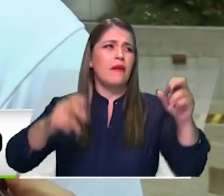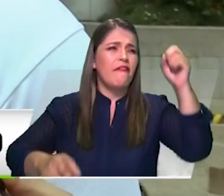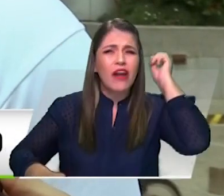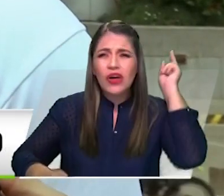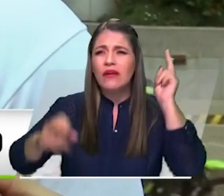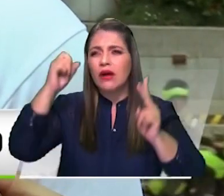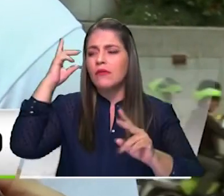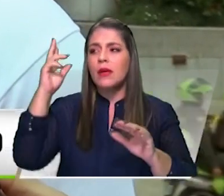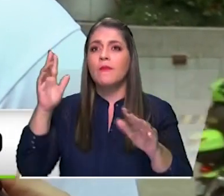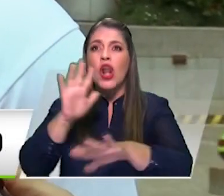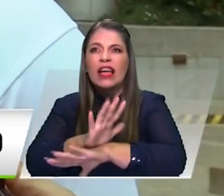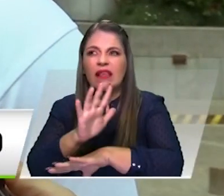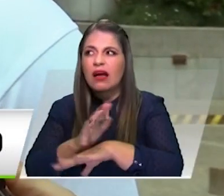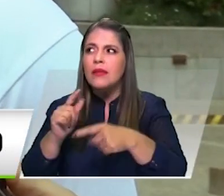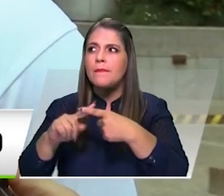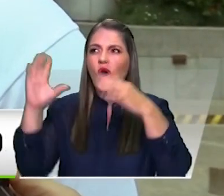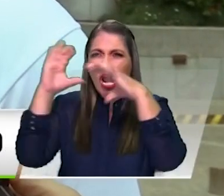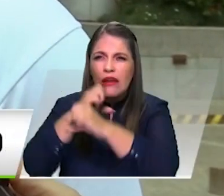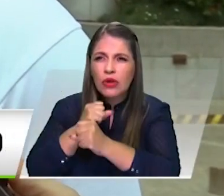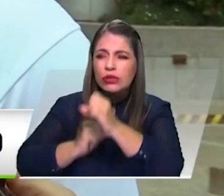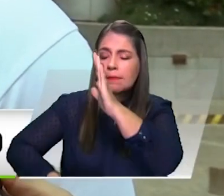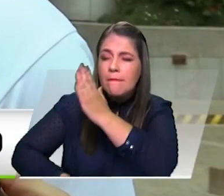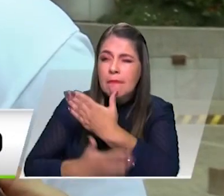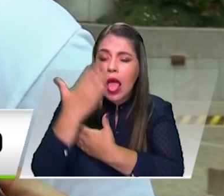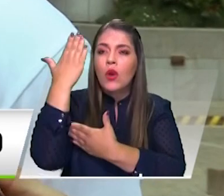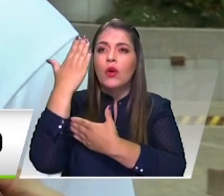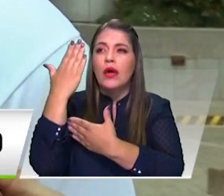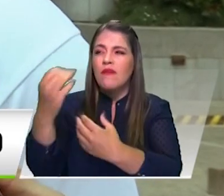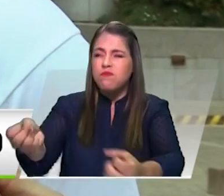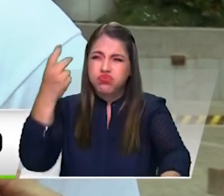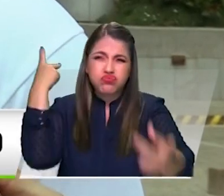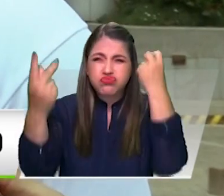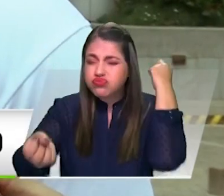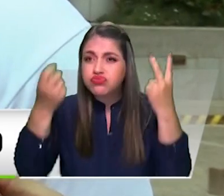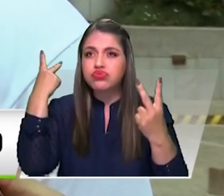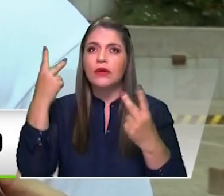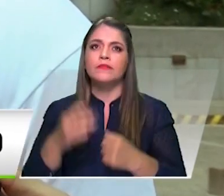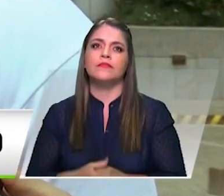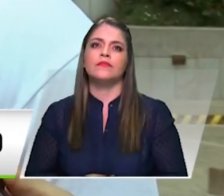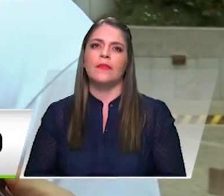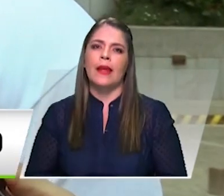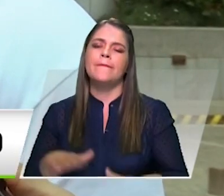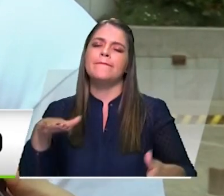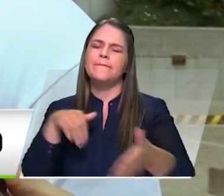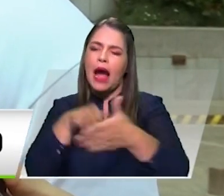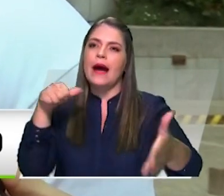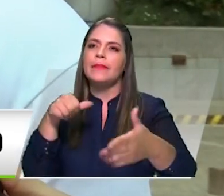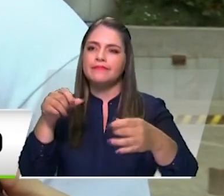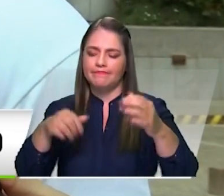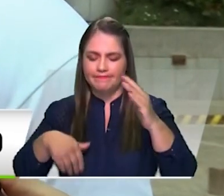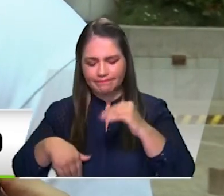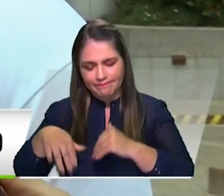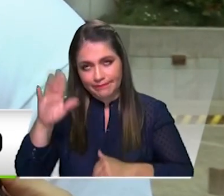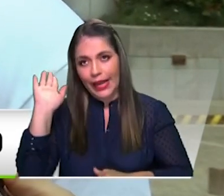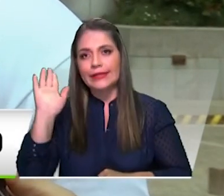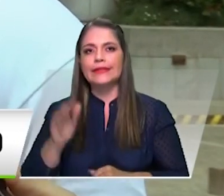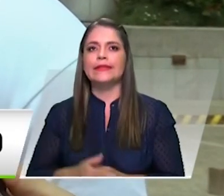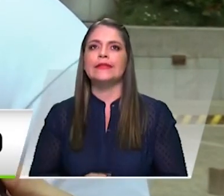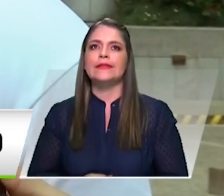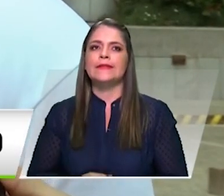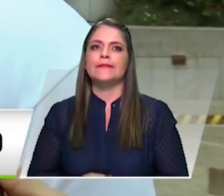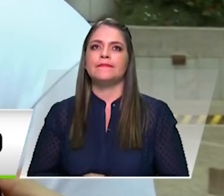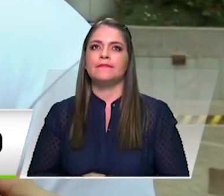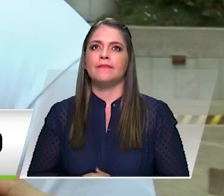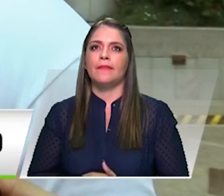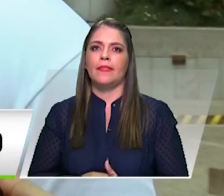las horas de la tarde o en las horas de la noche y la madrugada, que pueden desarrollar mayores velocidades, es cuando hay una relación directa entre menos incidentes